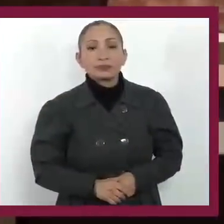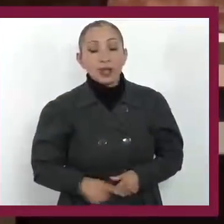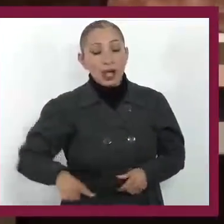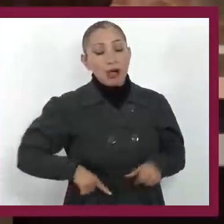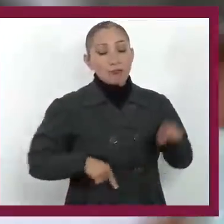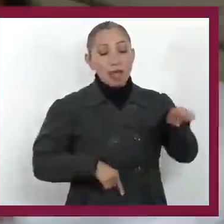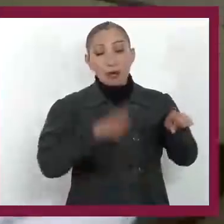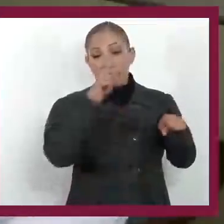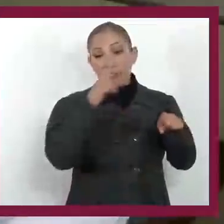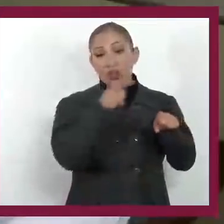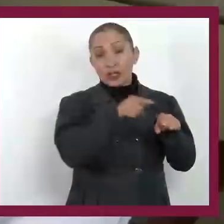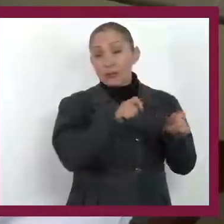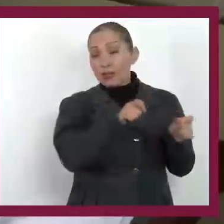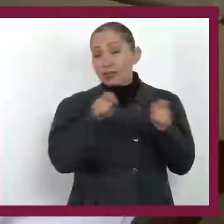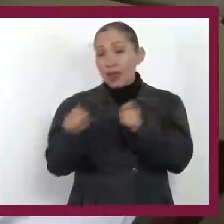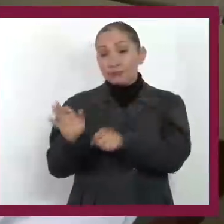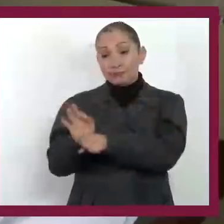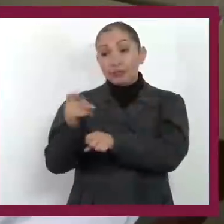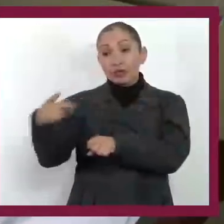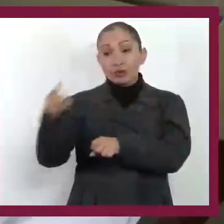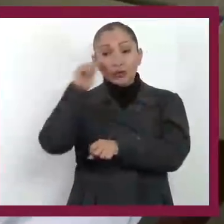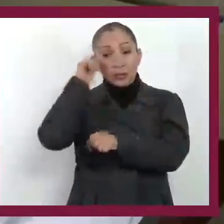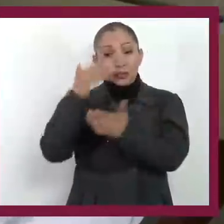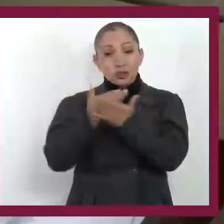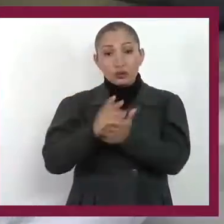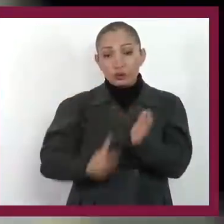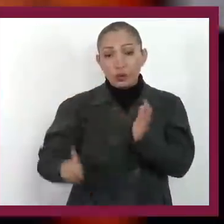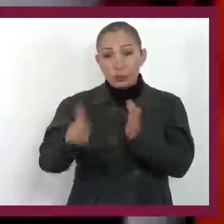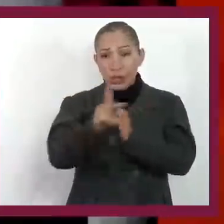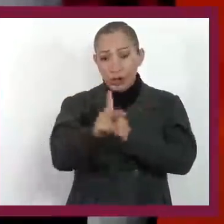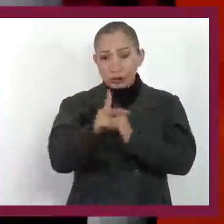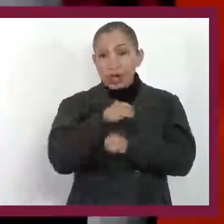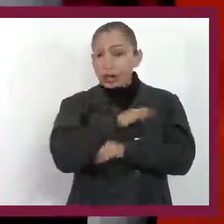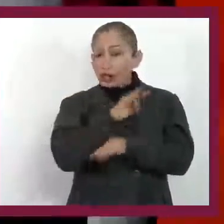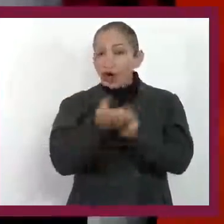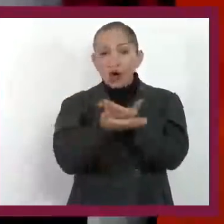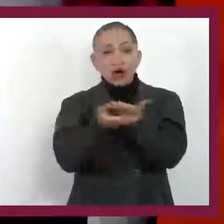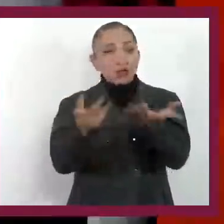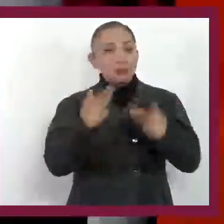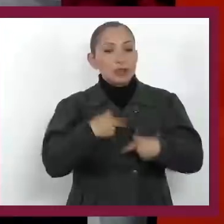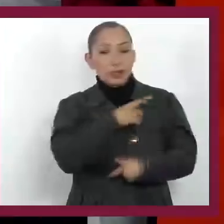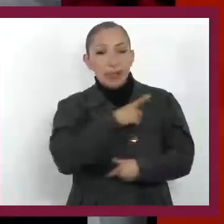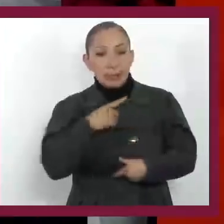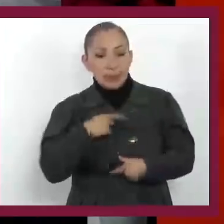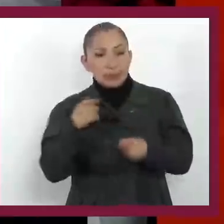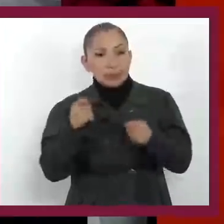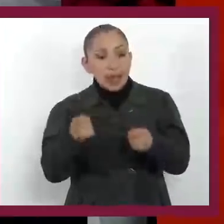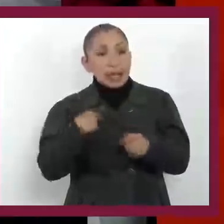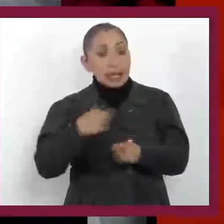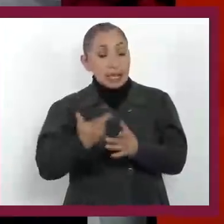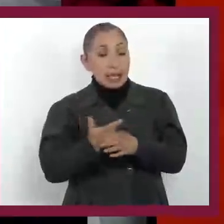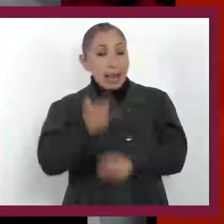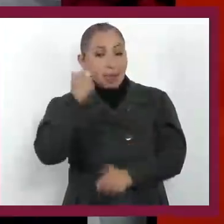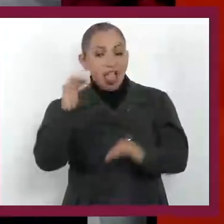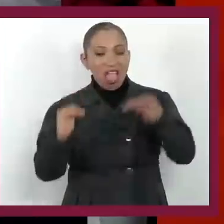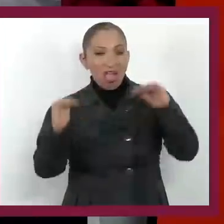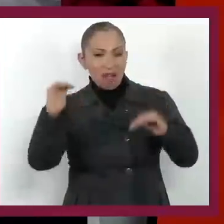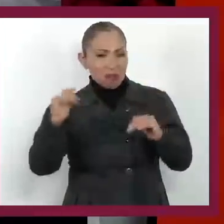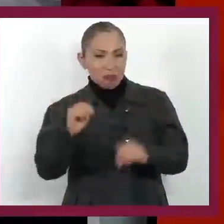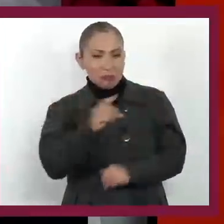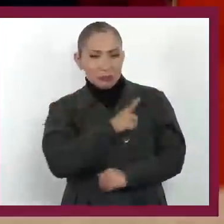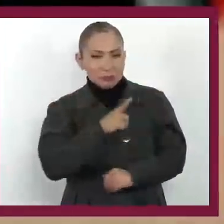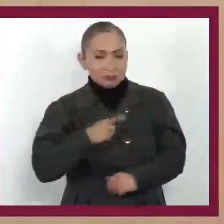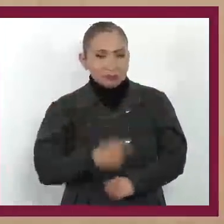Estado es el responsable de garantizar los servicios públicos, que estos lleguen a toda la población y evitar graves desigualdades